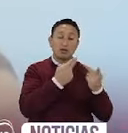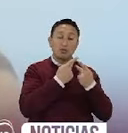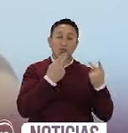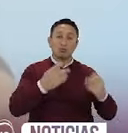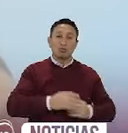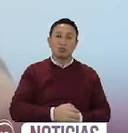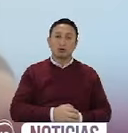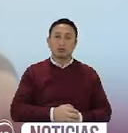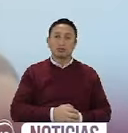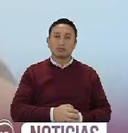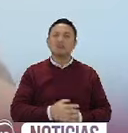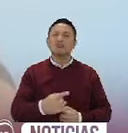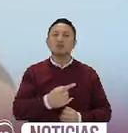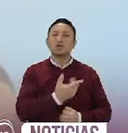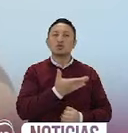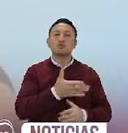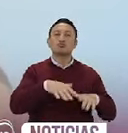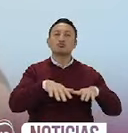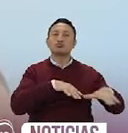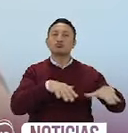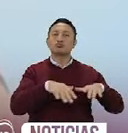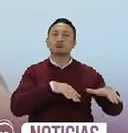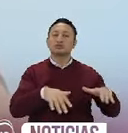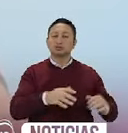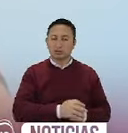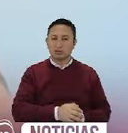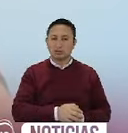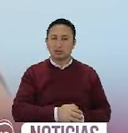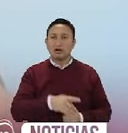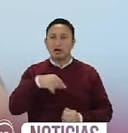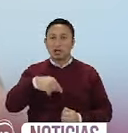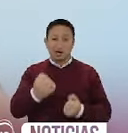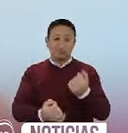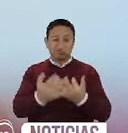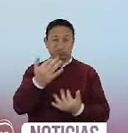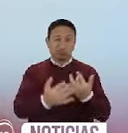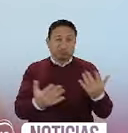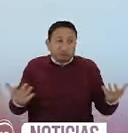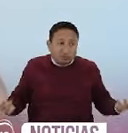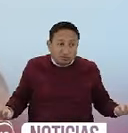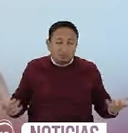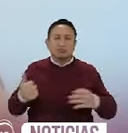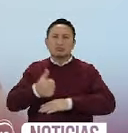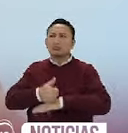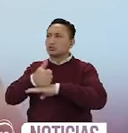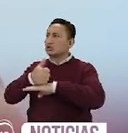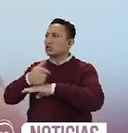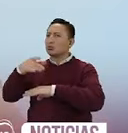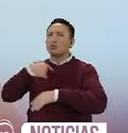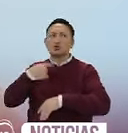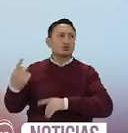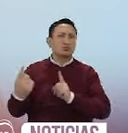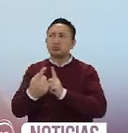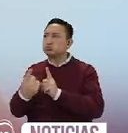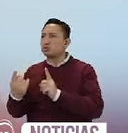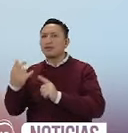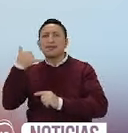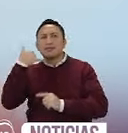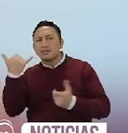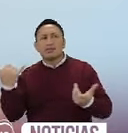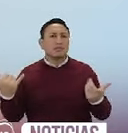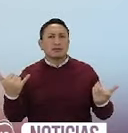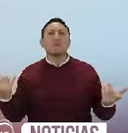públicos sobre las acciones que hay que tomar al momento que ocurre un incendio forestal, ante qué autoridad debo acudir, a quién debo